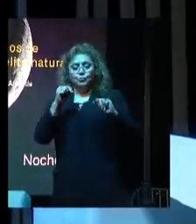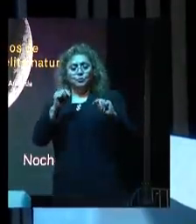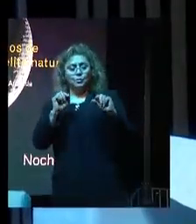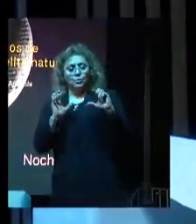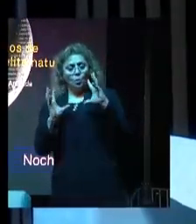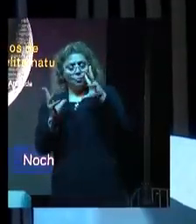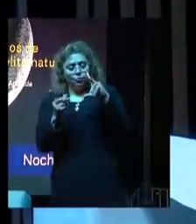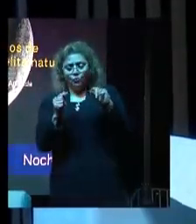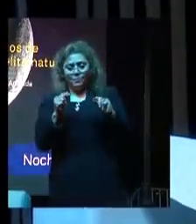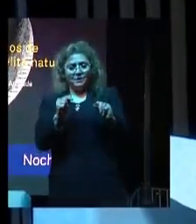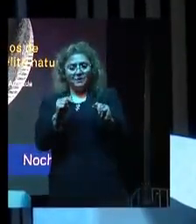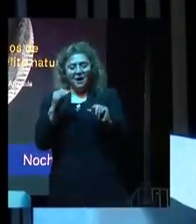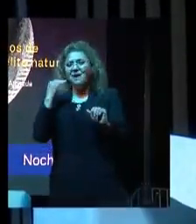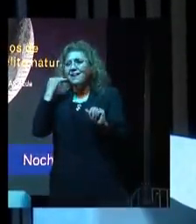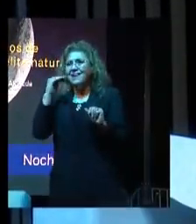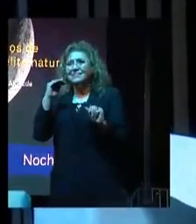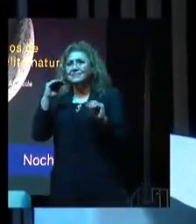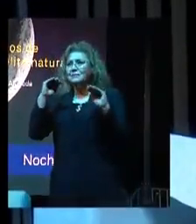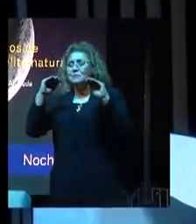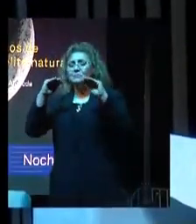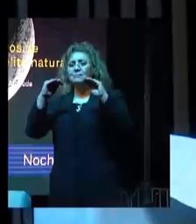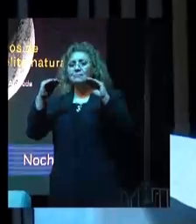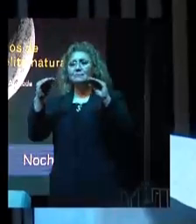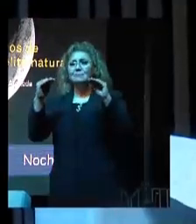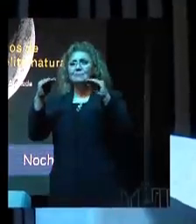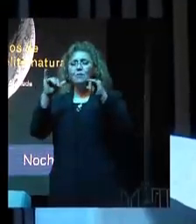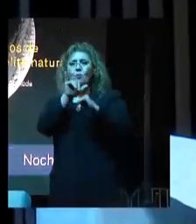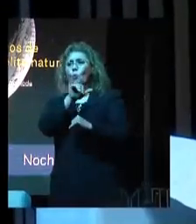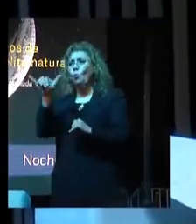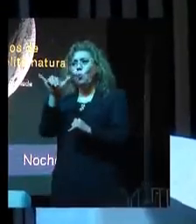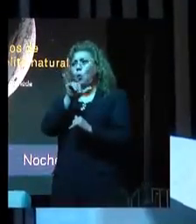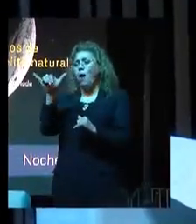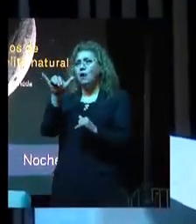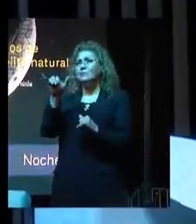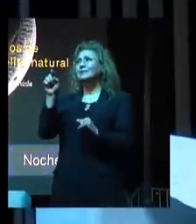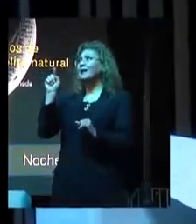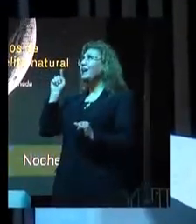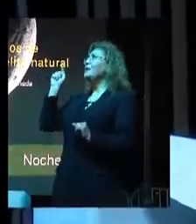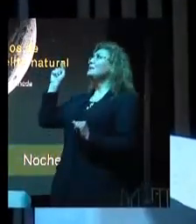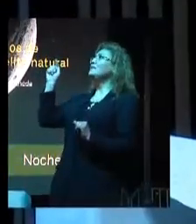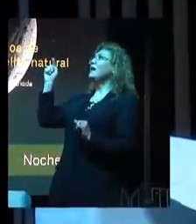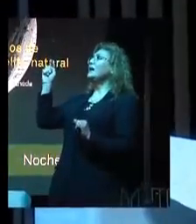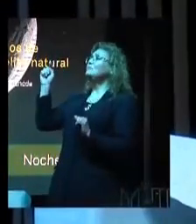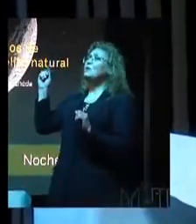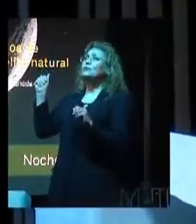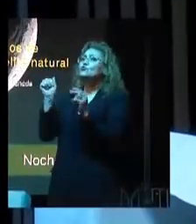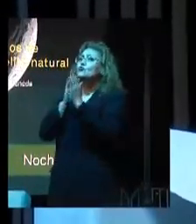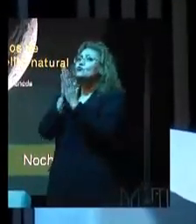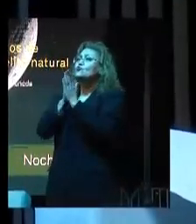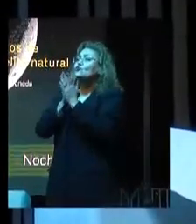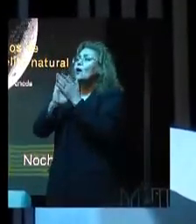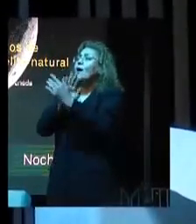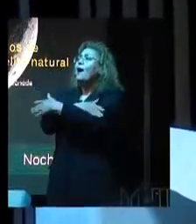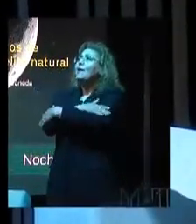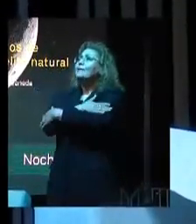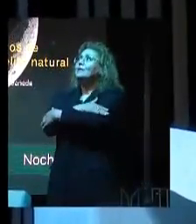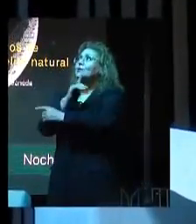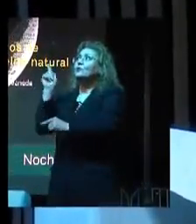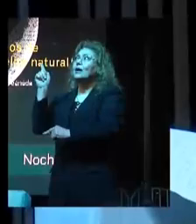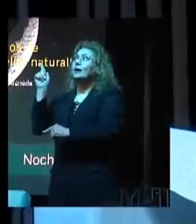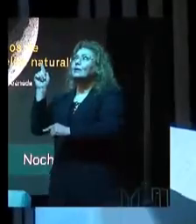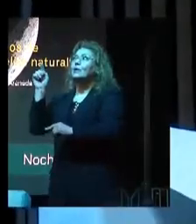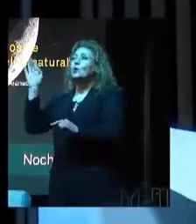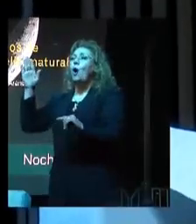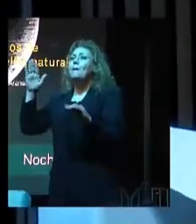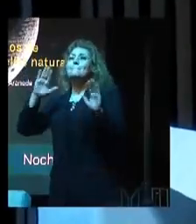igual a la Tierra, casi igual. Un poco más calentito debería estar, pero debería estar con